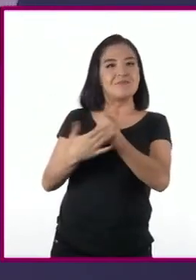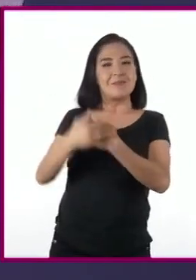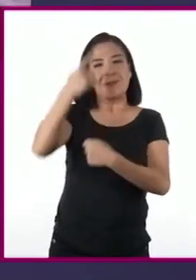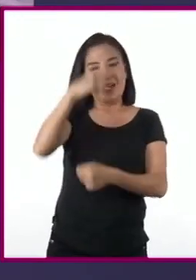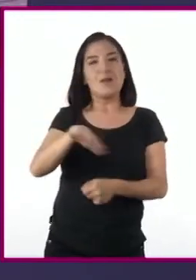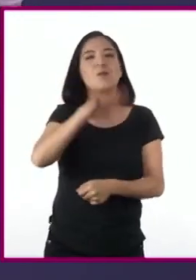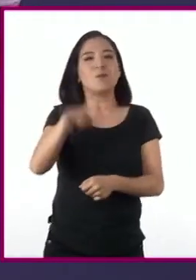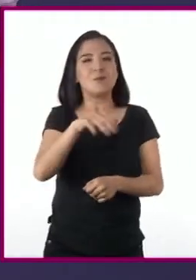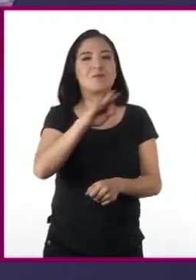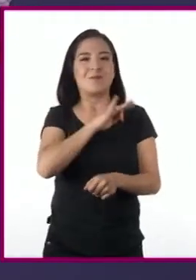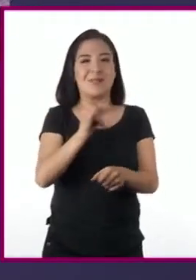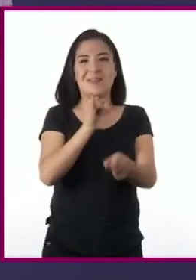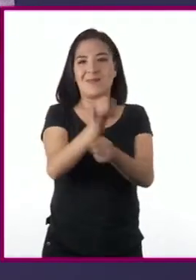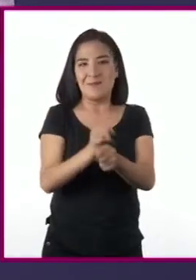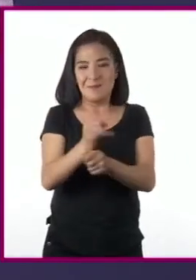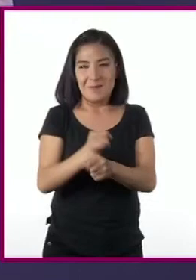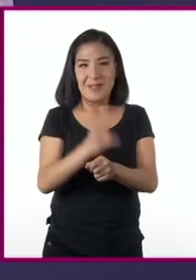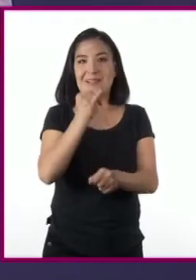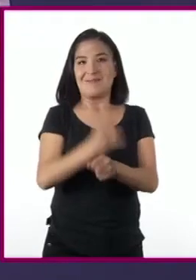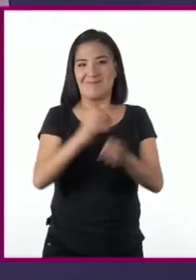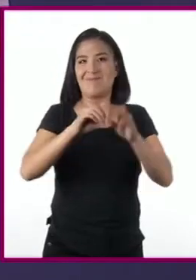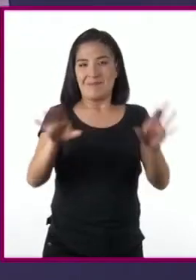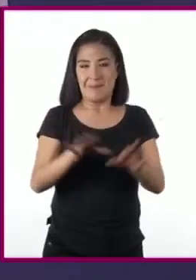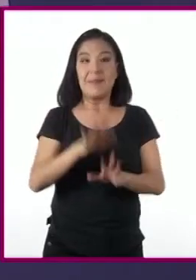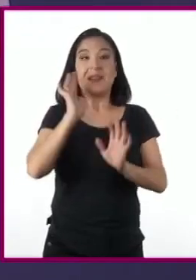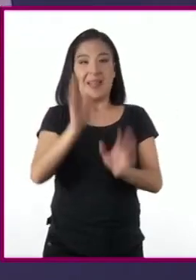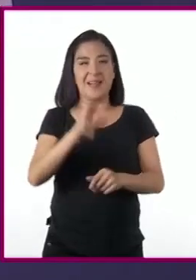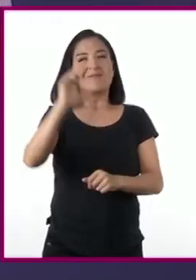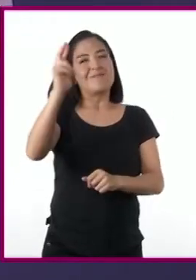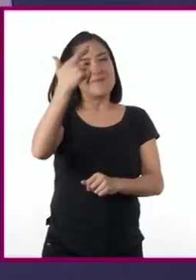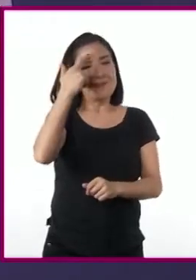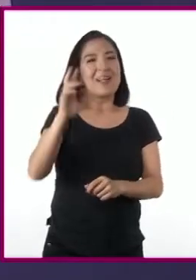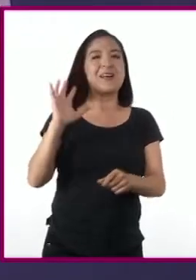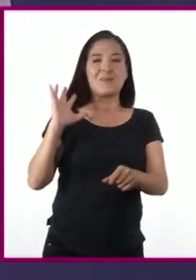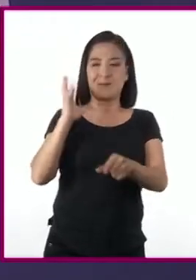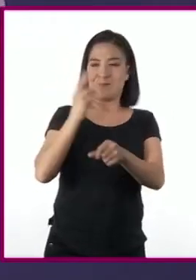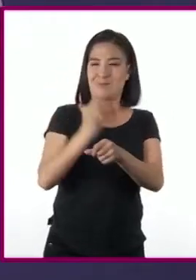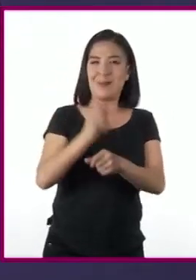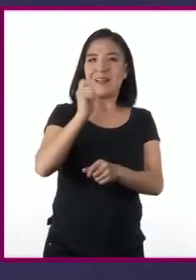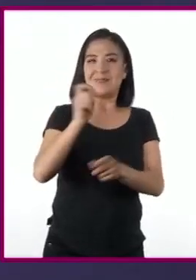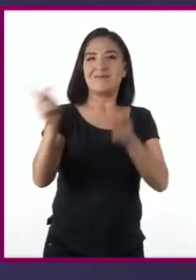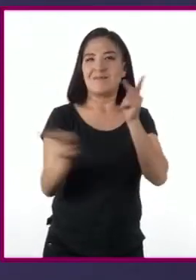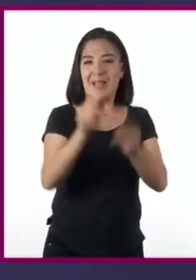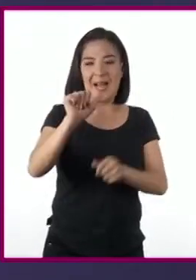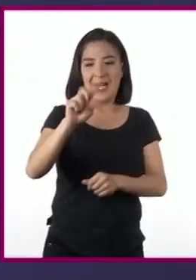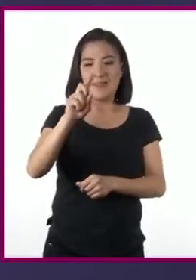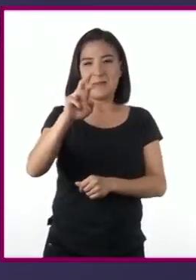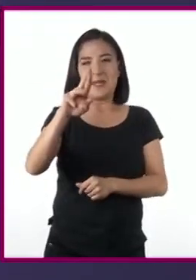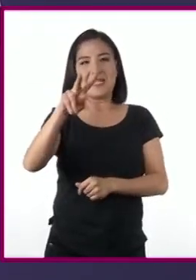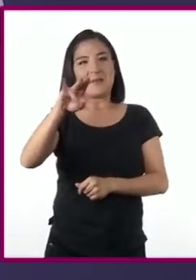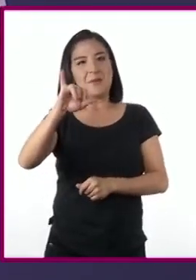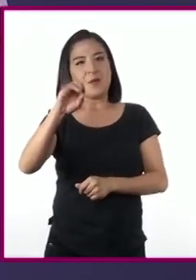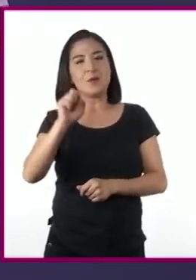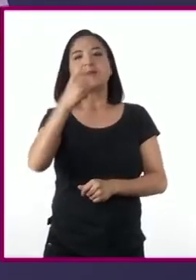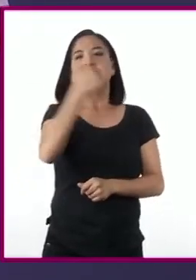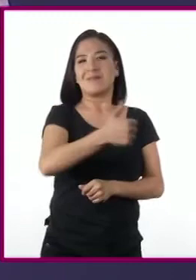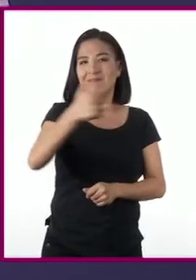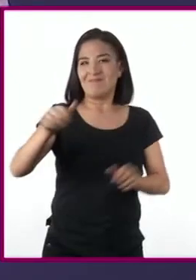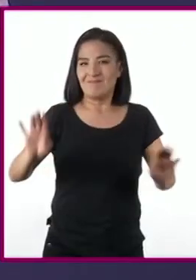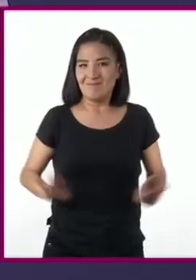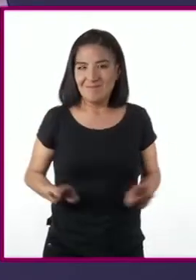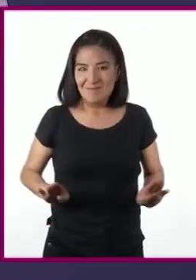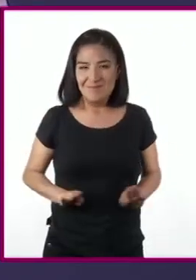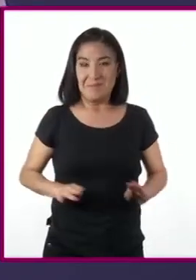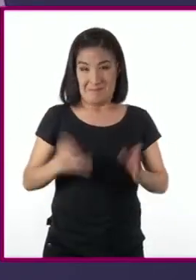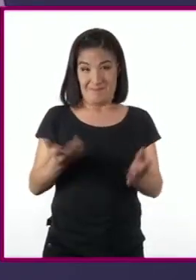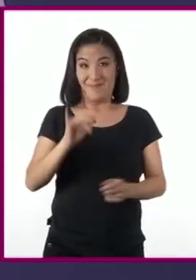información solicitada. Ya vamos recordando todo lo que nos enseñaron de los adverbios interrogativos y sus características,